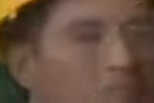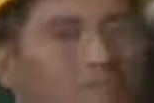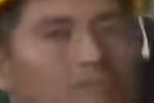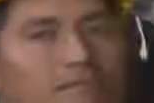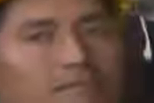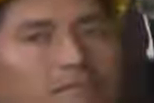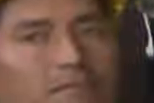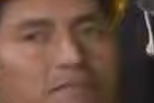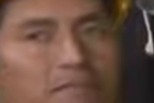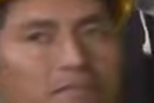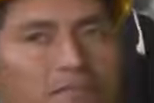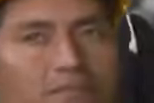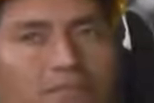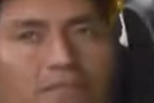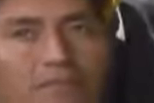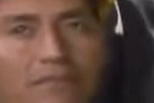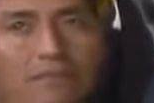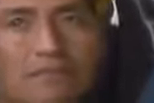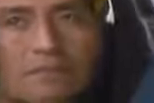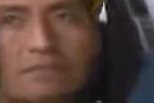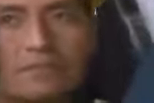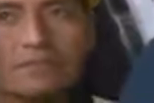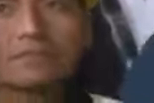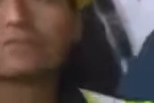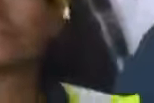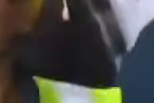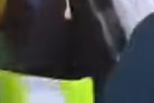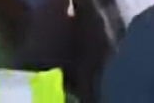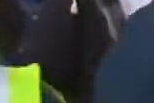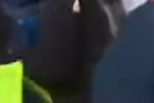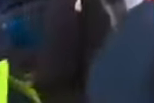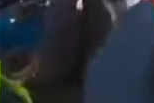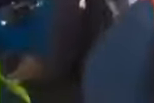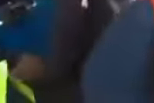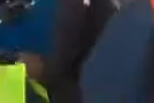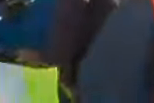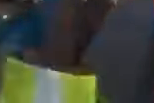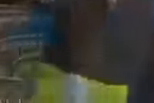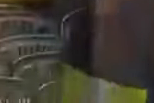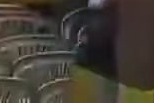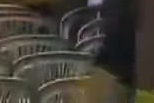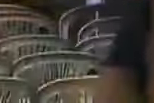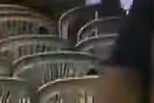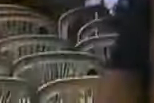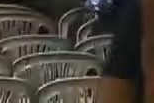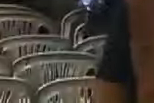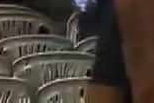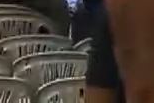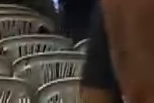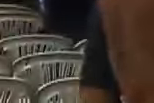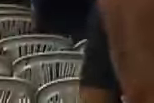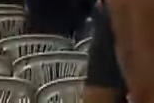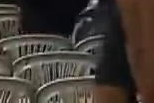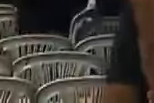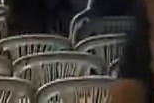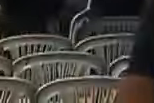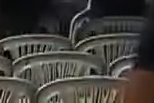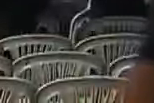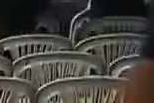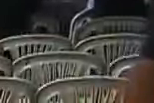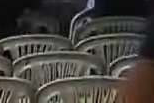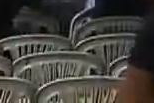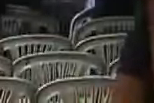amartea con infinito amor to